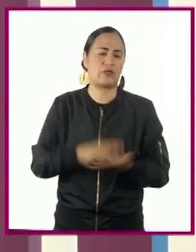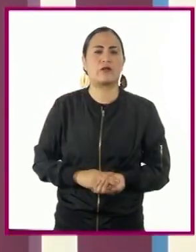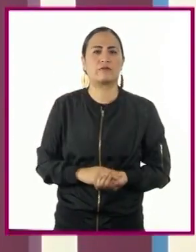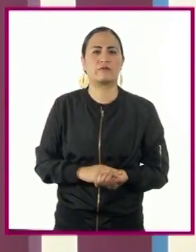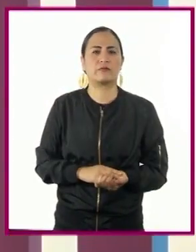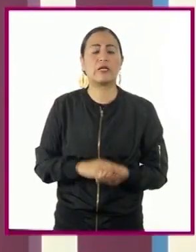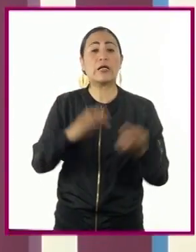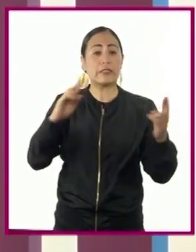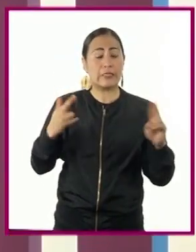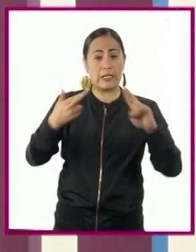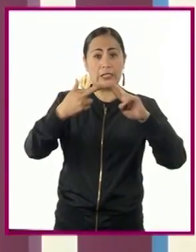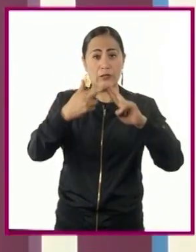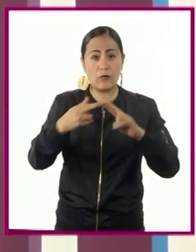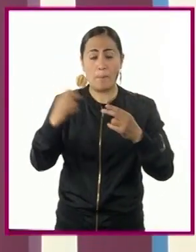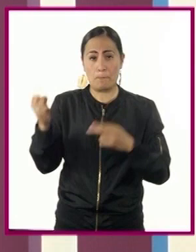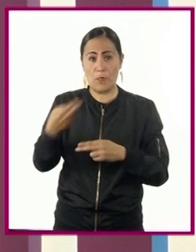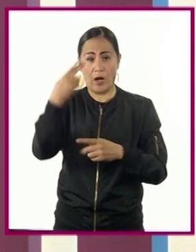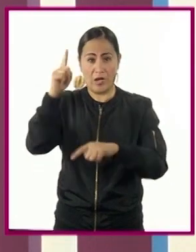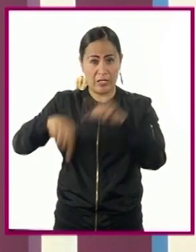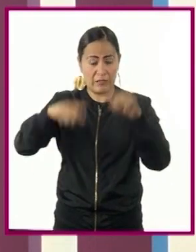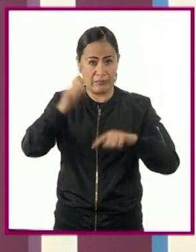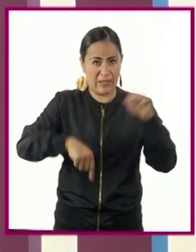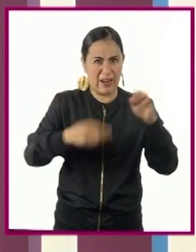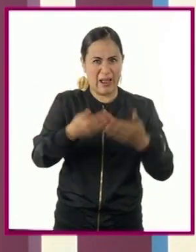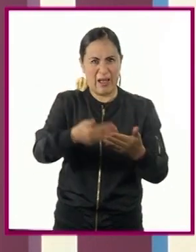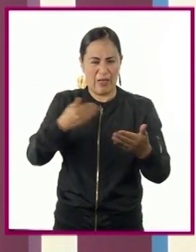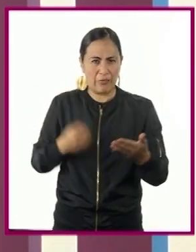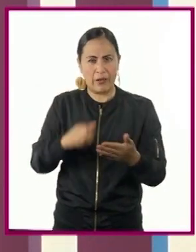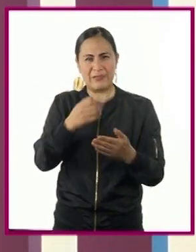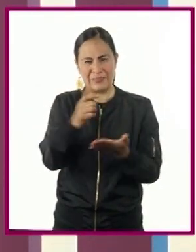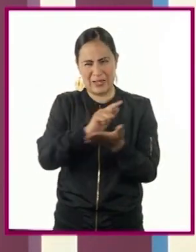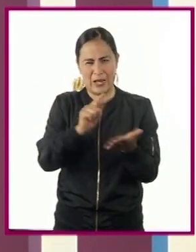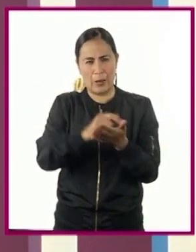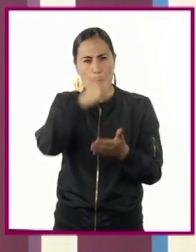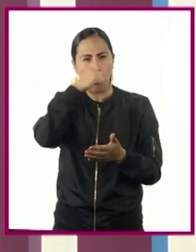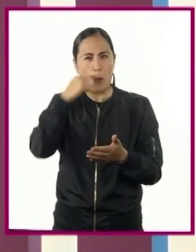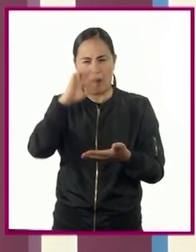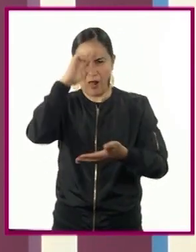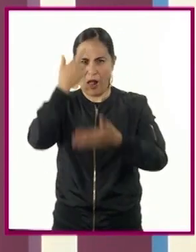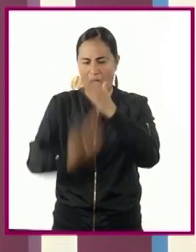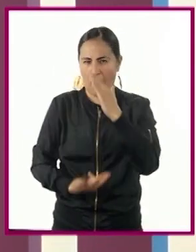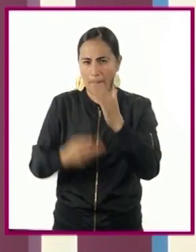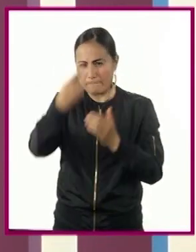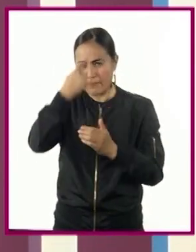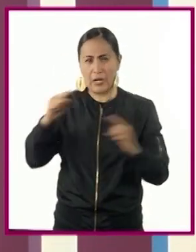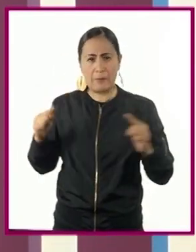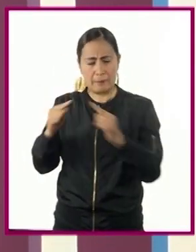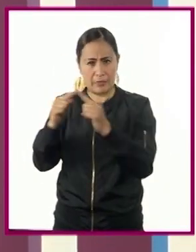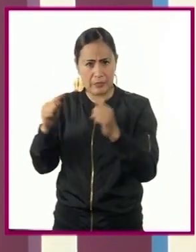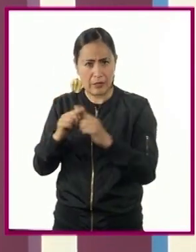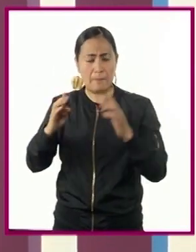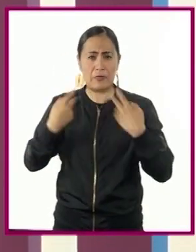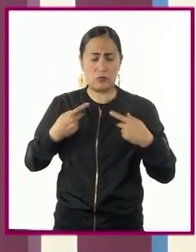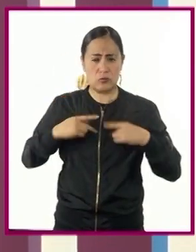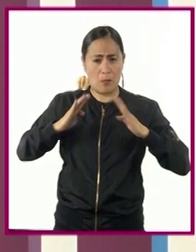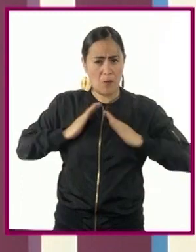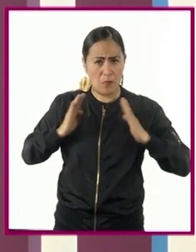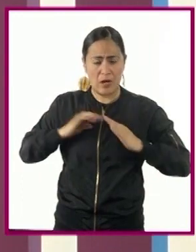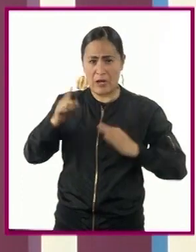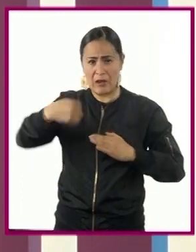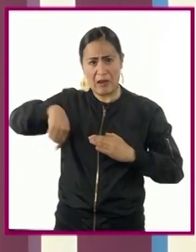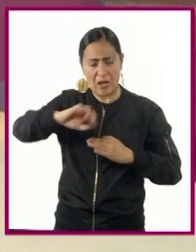se demandaba dar marcha atrás a la Ley Juárez para que los religiosos y militares conservaran sin limitaciones sus propias leyes